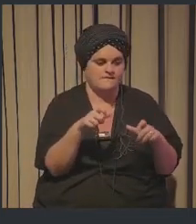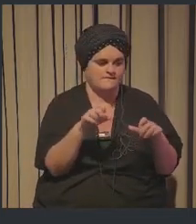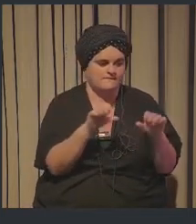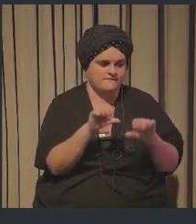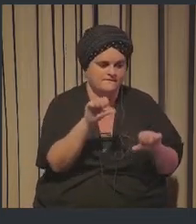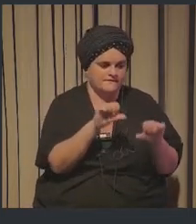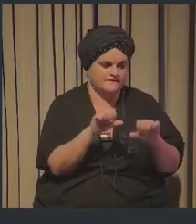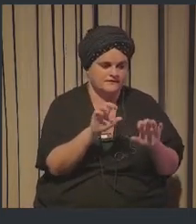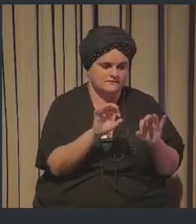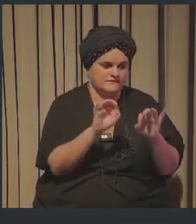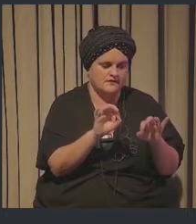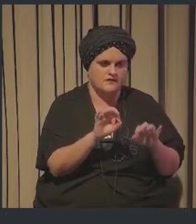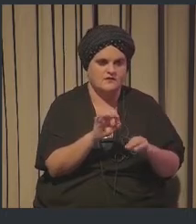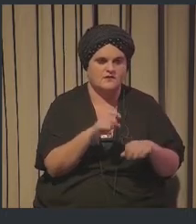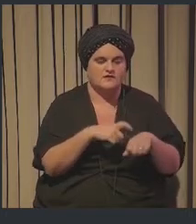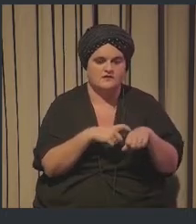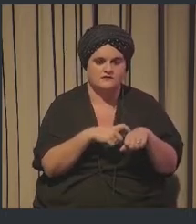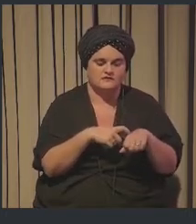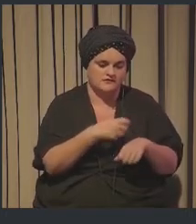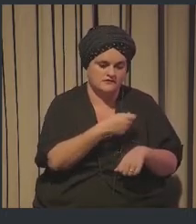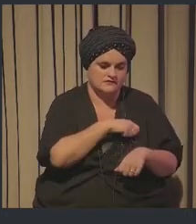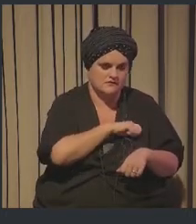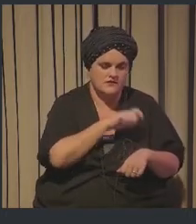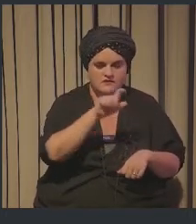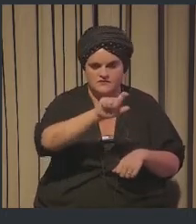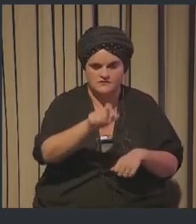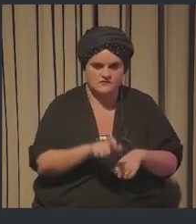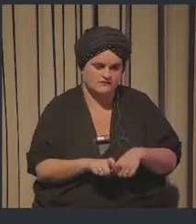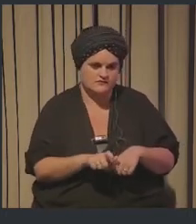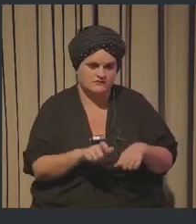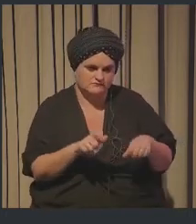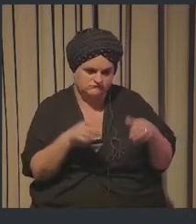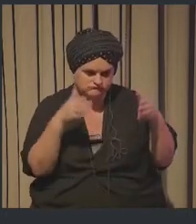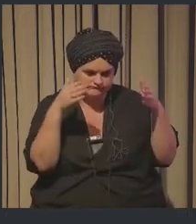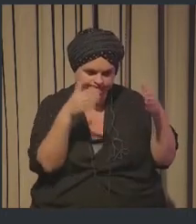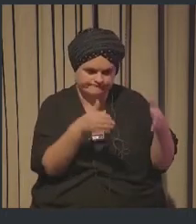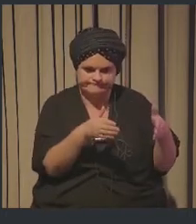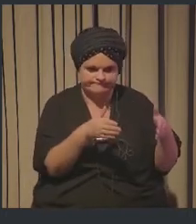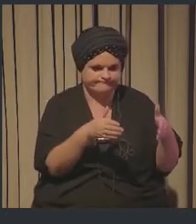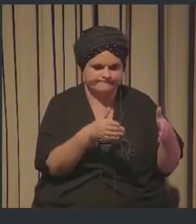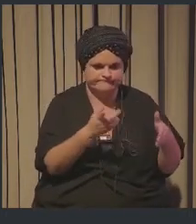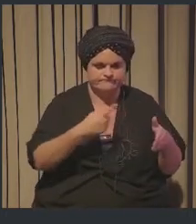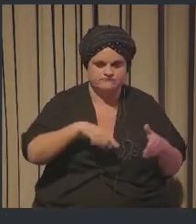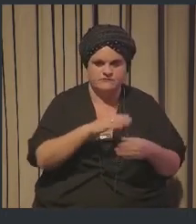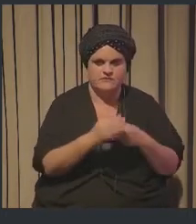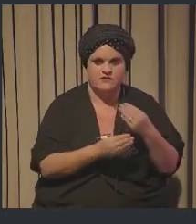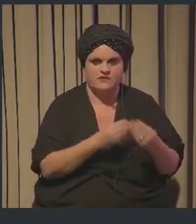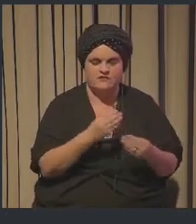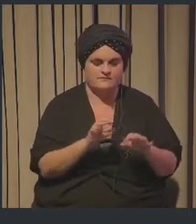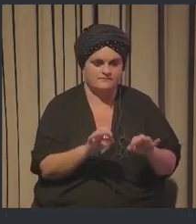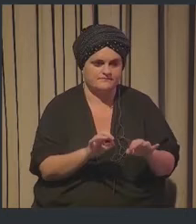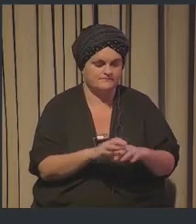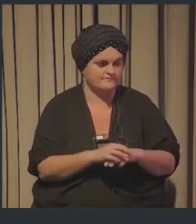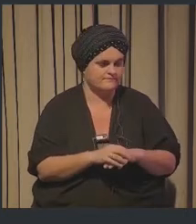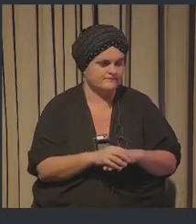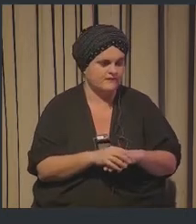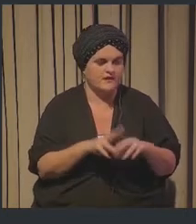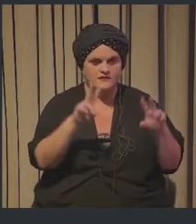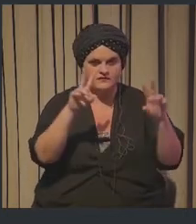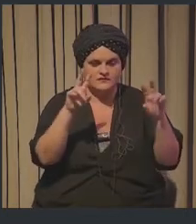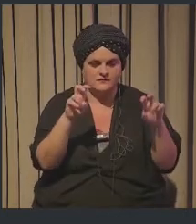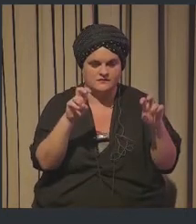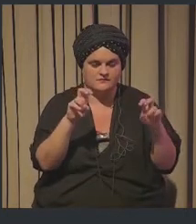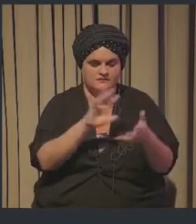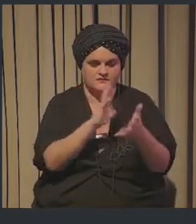una característica económica de España o de Italia. Pero esto es lo que hacemos, sin embargo. Estos son dos temas relacionados